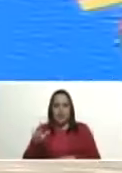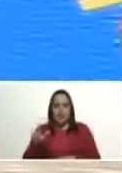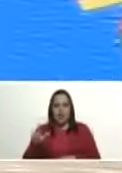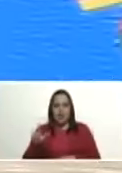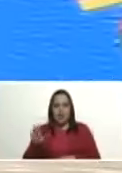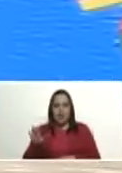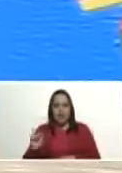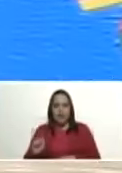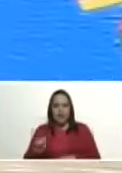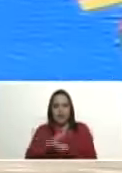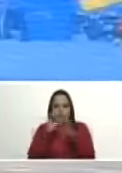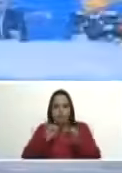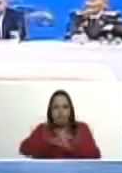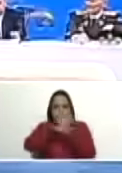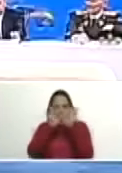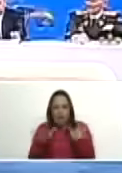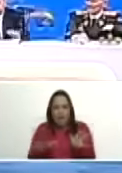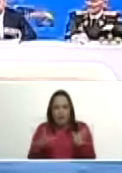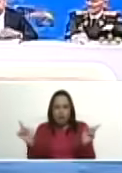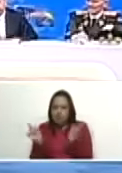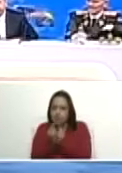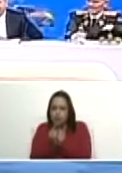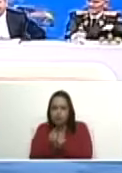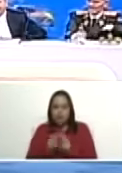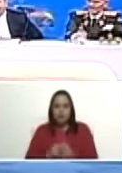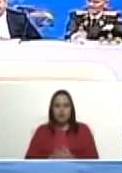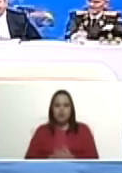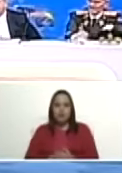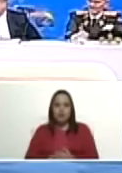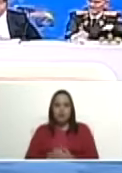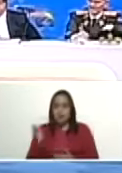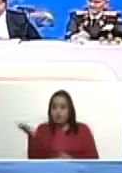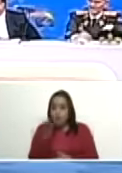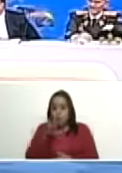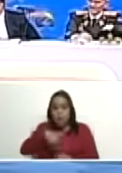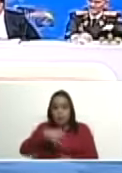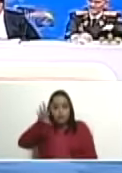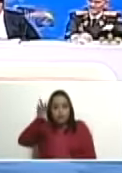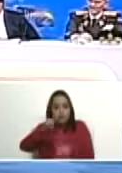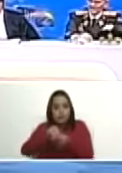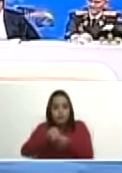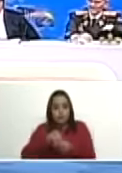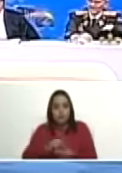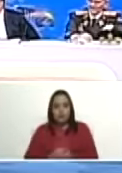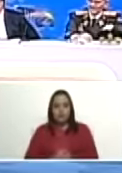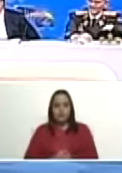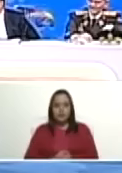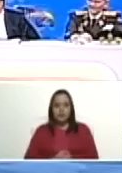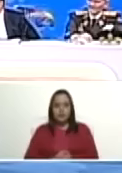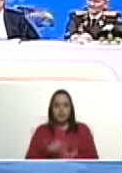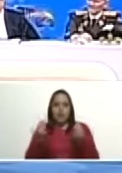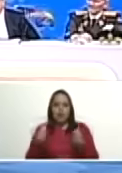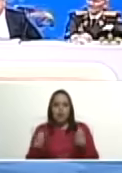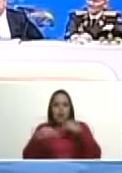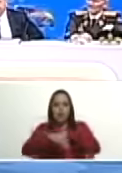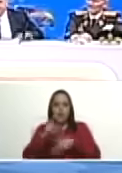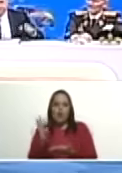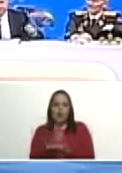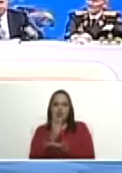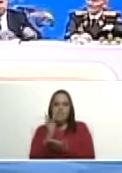manera contundentemente breve, si ustedes pudieran resumir el Tratado de